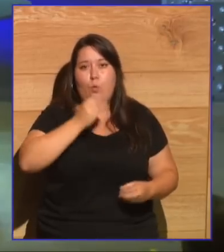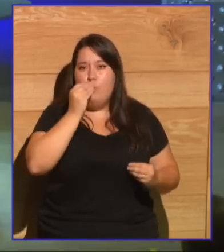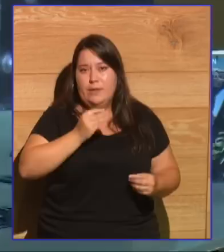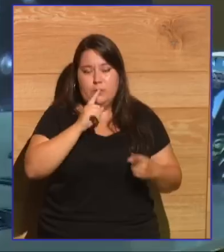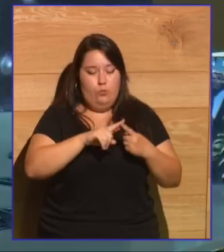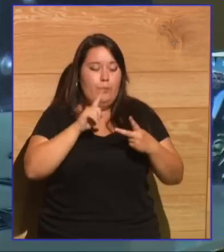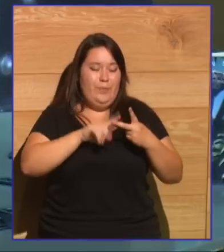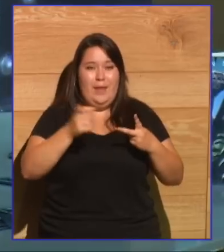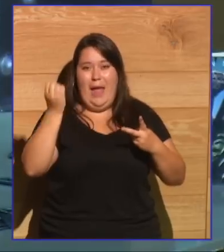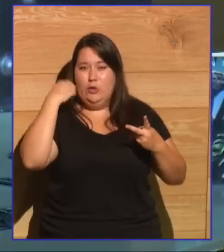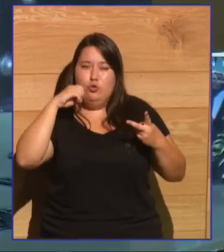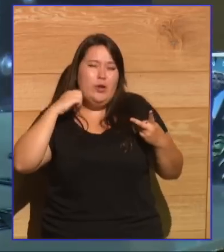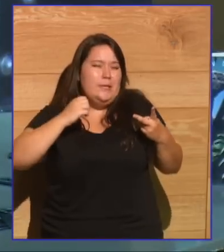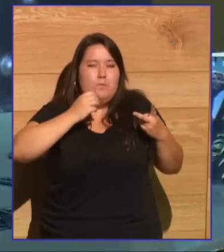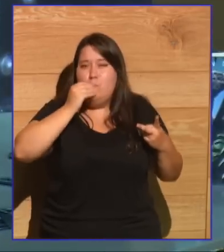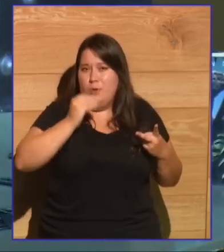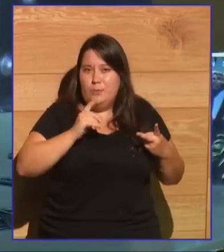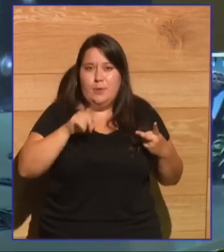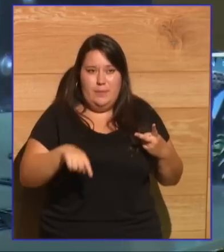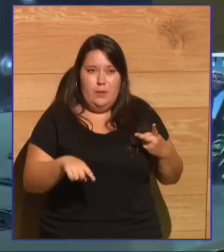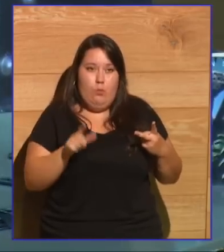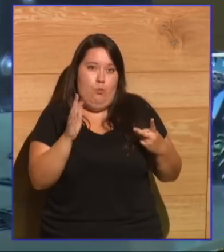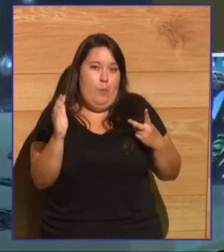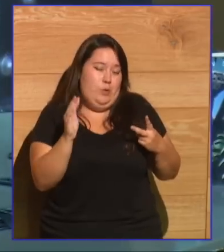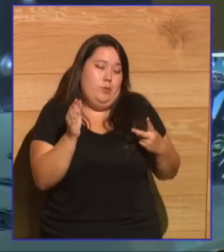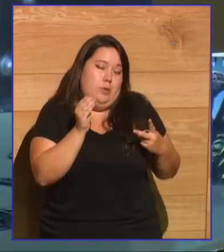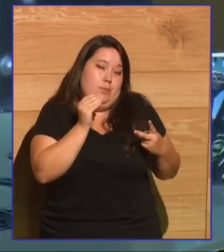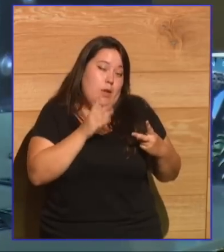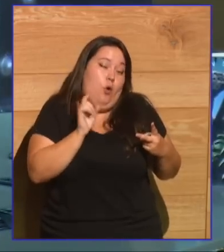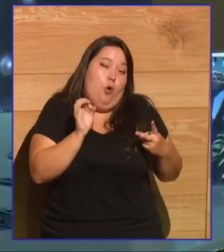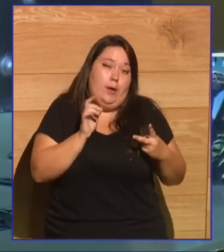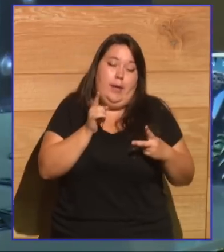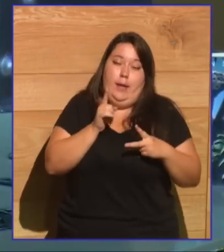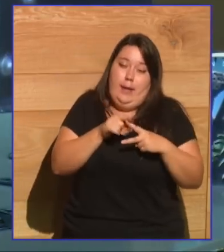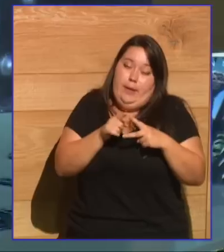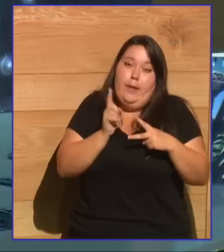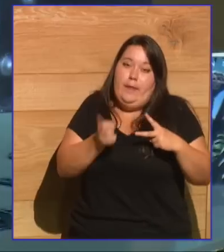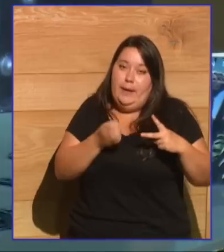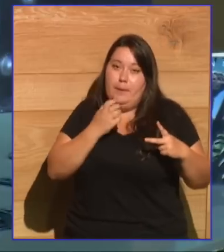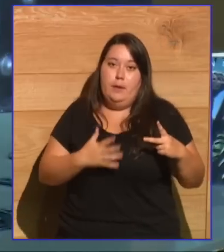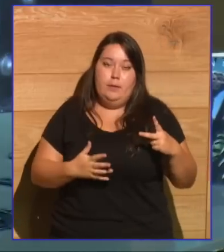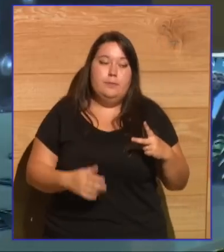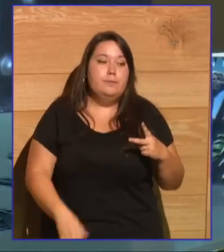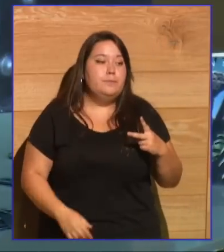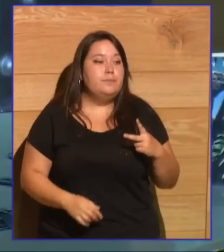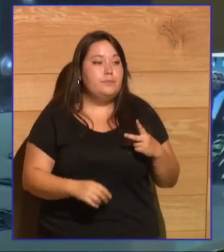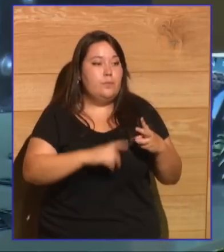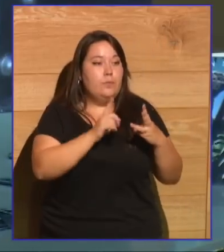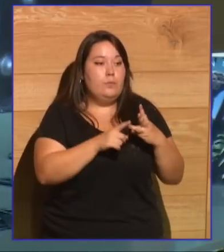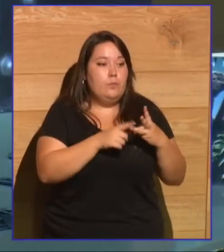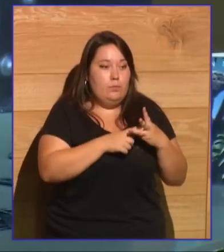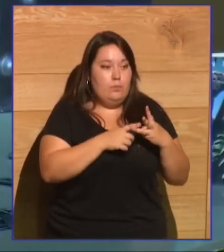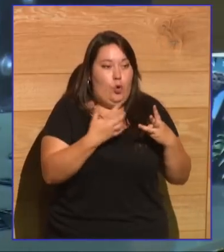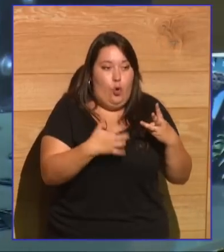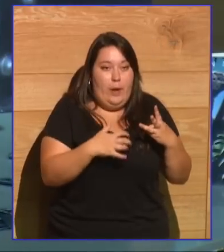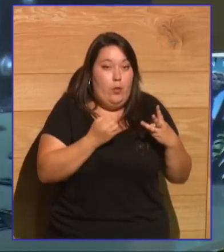actores también en un estado de gracia o bien dirigidos que un operador el riesgo pero un operador